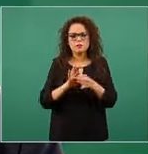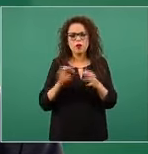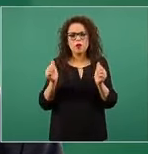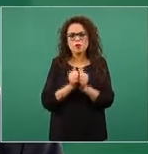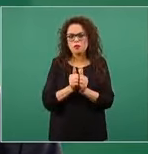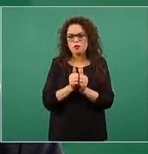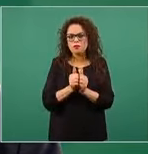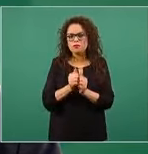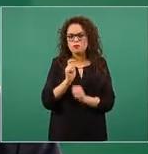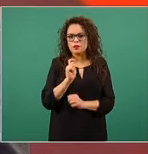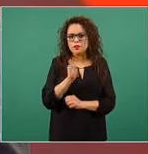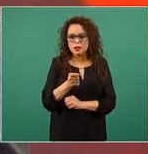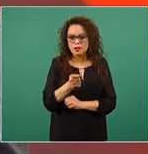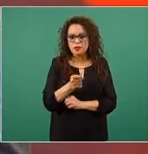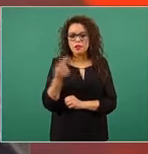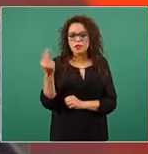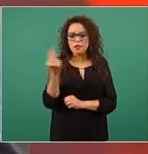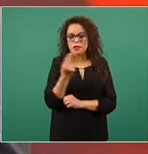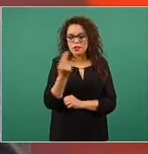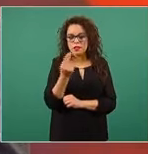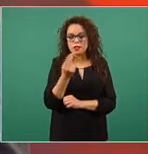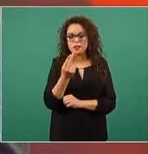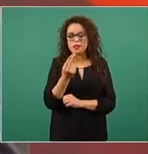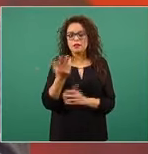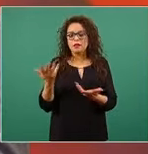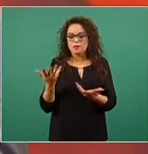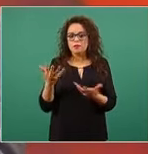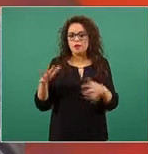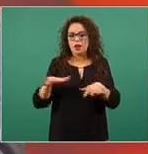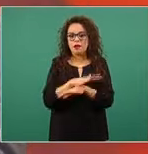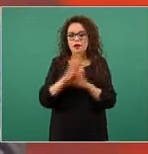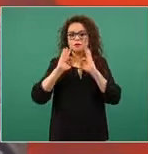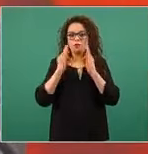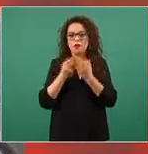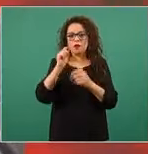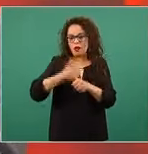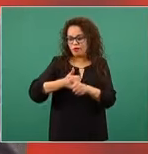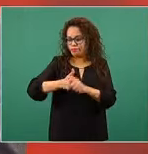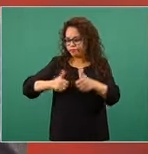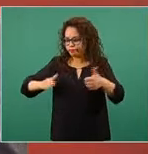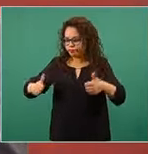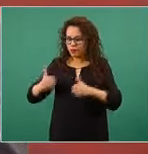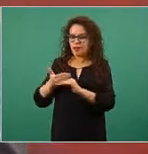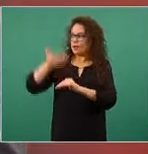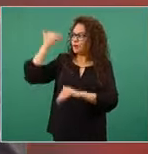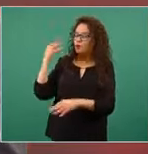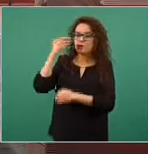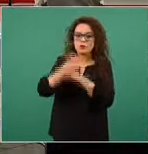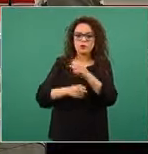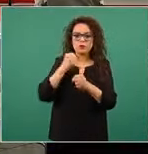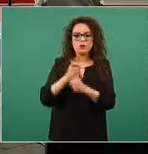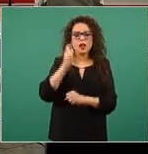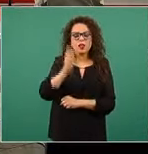subsanar, corregir el rezago que desde hace algunos años existe en la vacunación contra